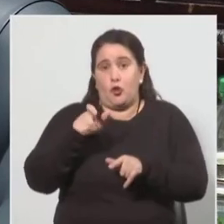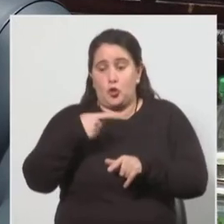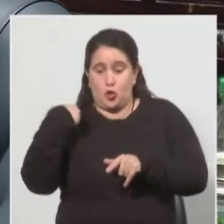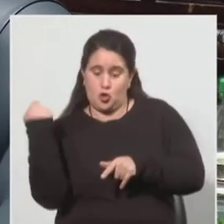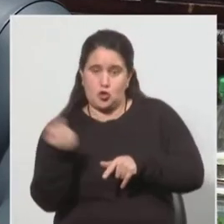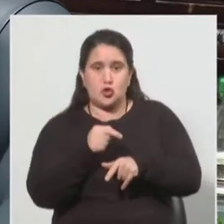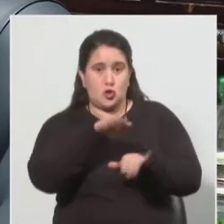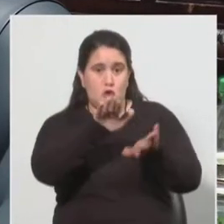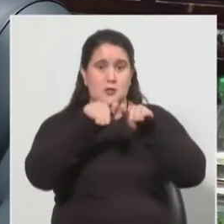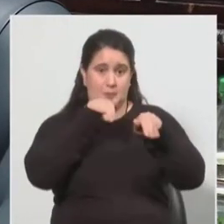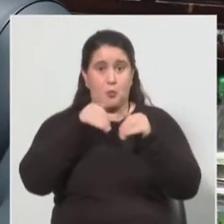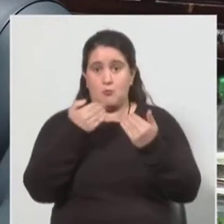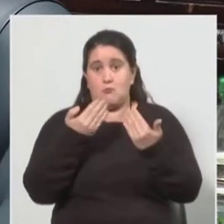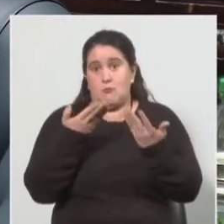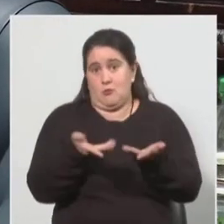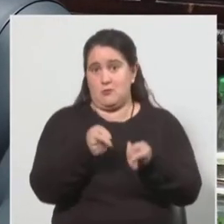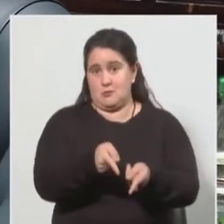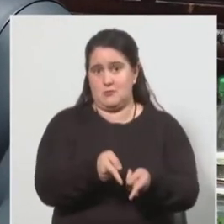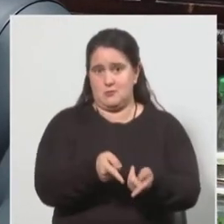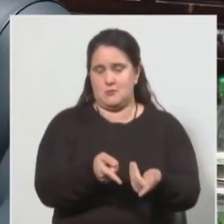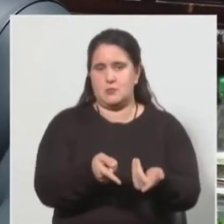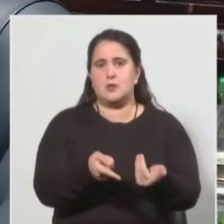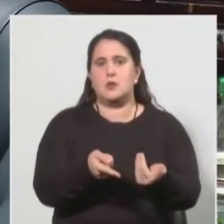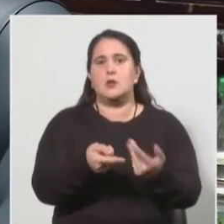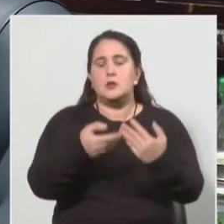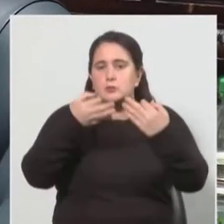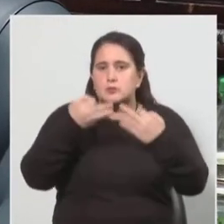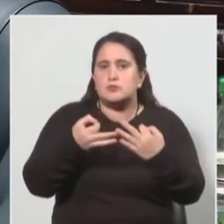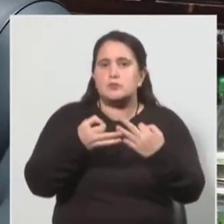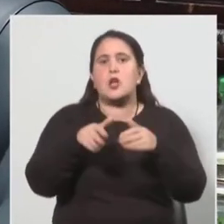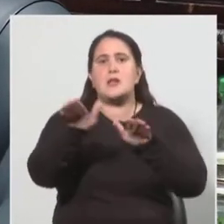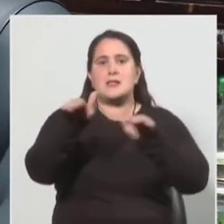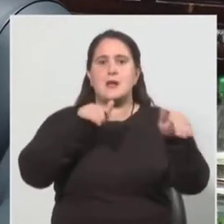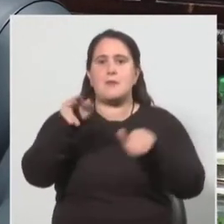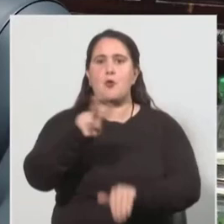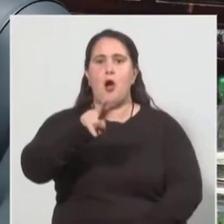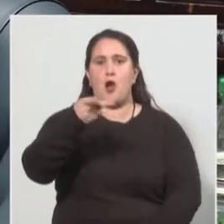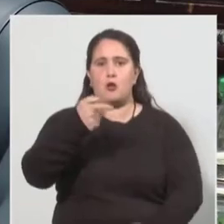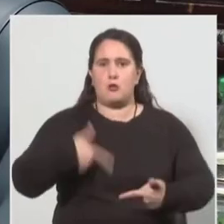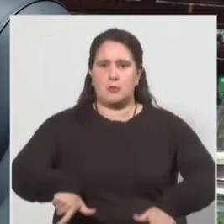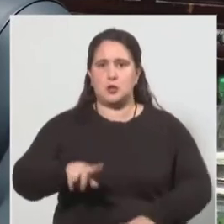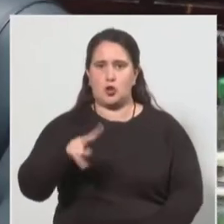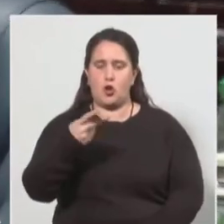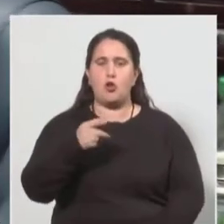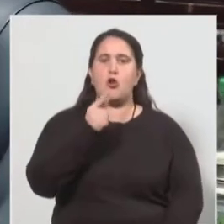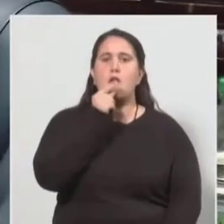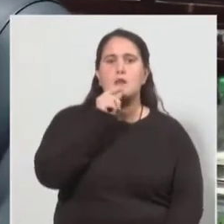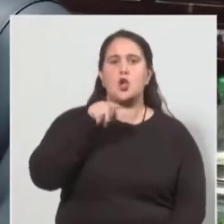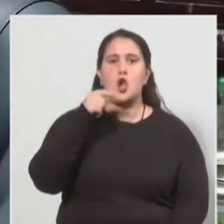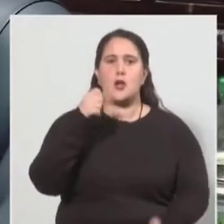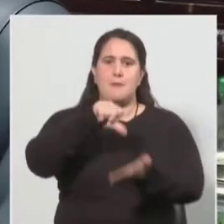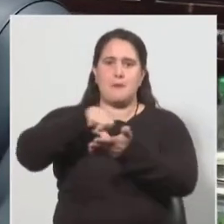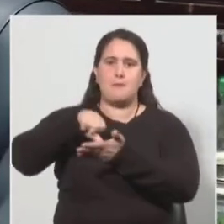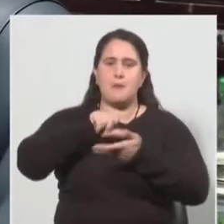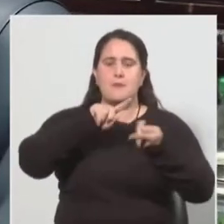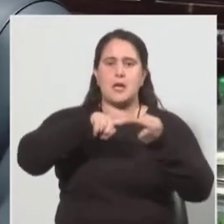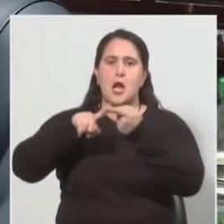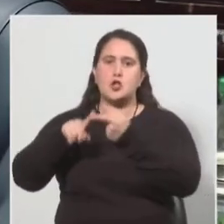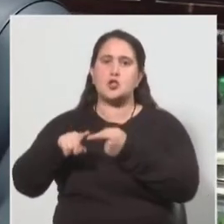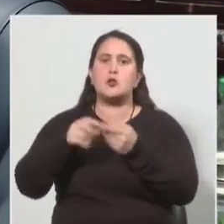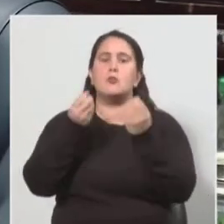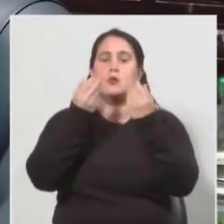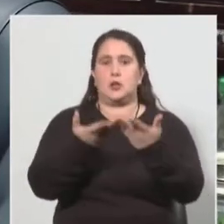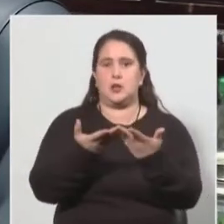de nuestra intervención. En definitiva, convocamos a los ministros del Interior y de Relaciones Exteriores